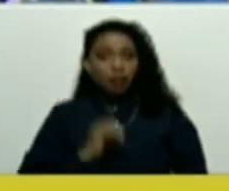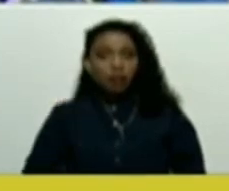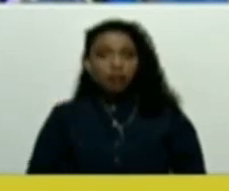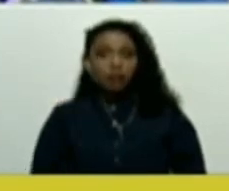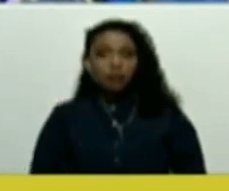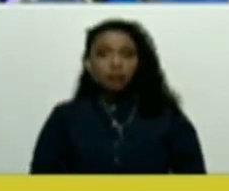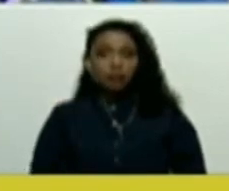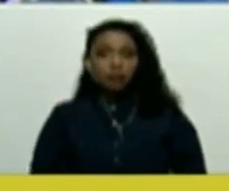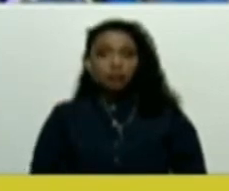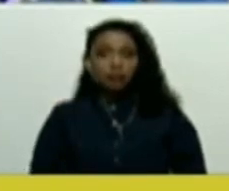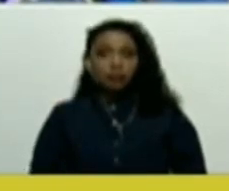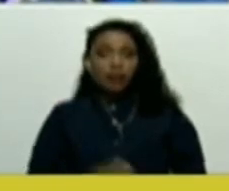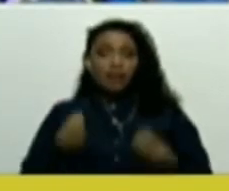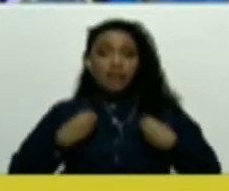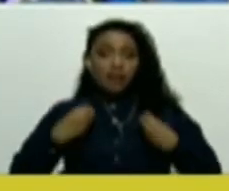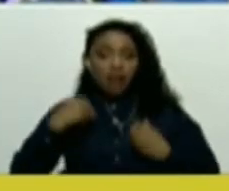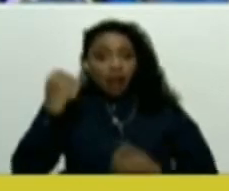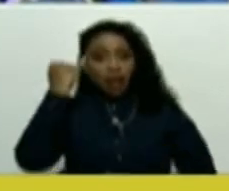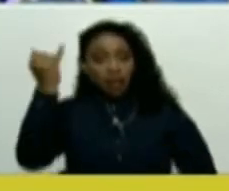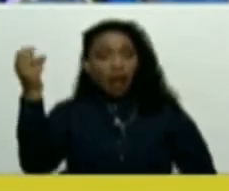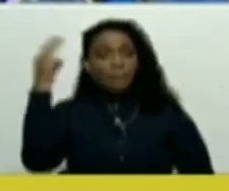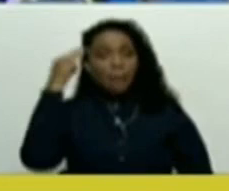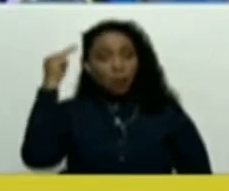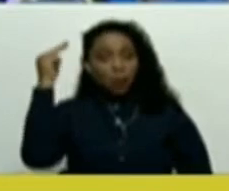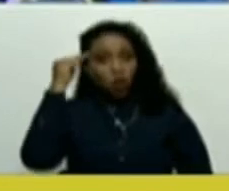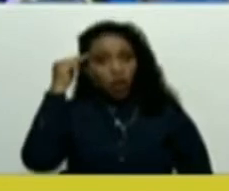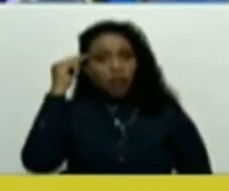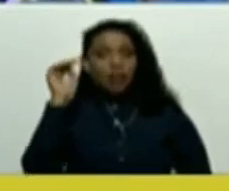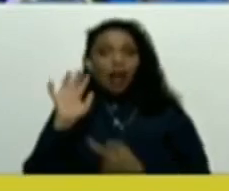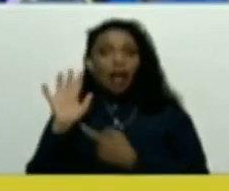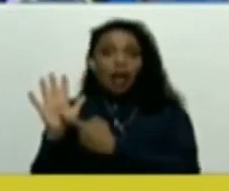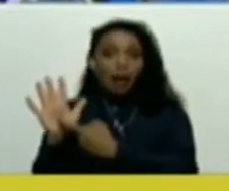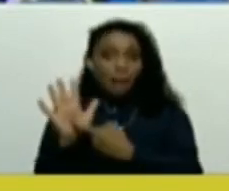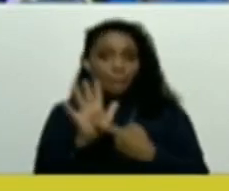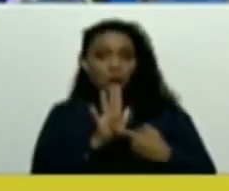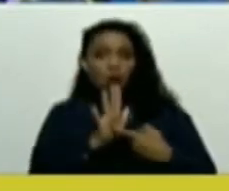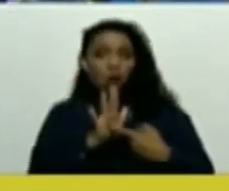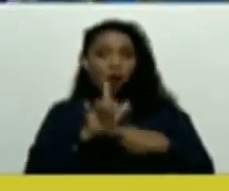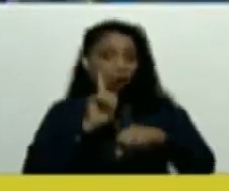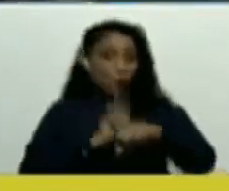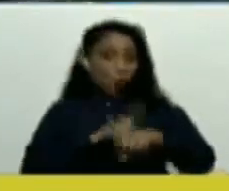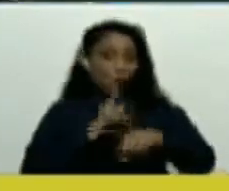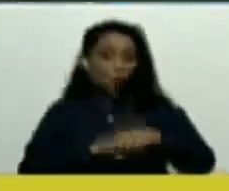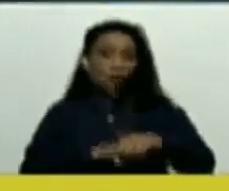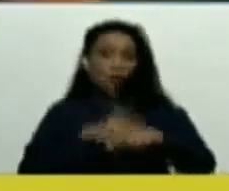an example of Hugo Chávez. Vivan las ideas, las memorias, el ejemplo,